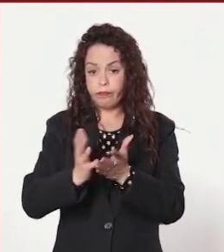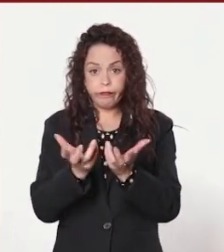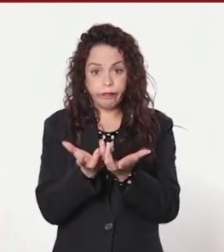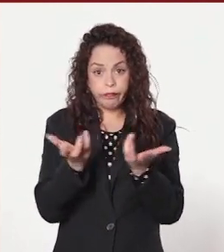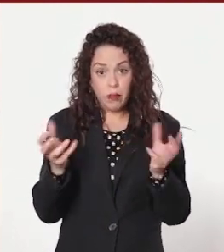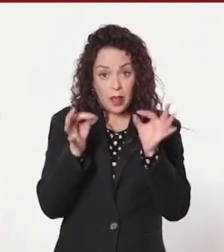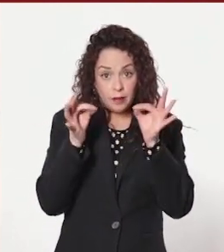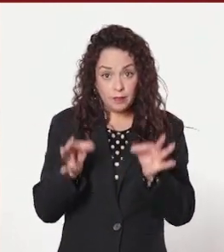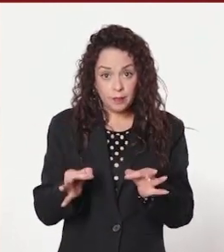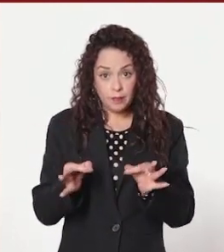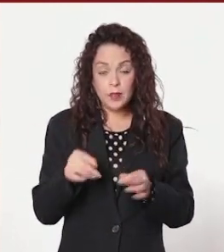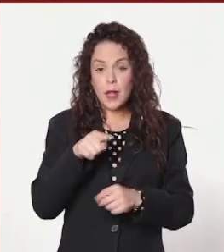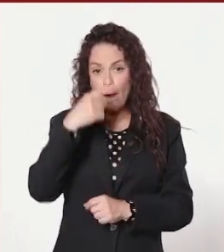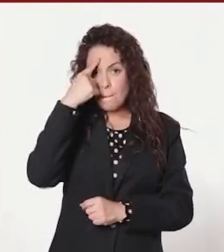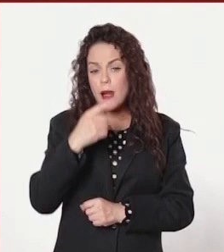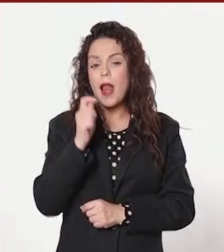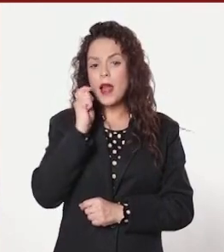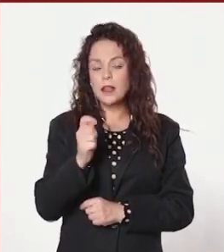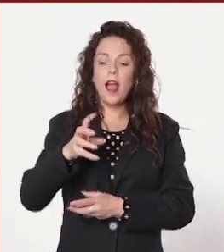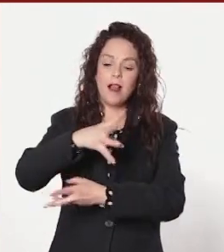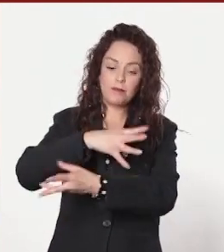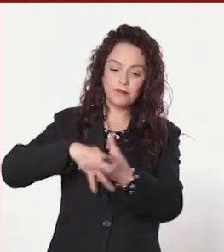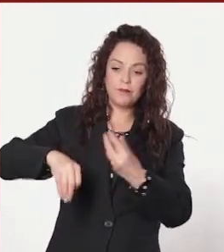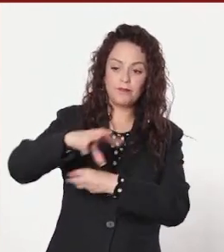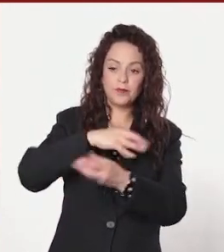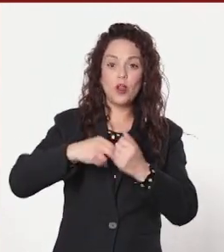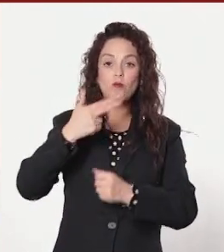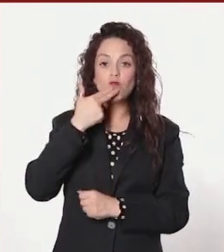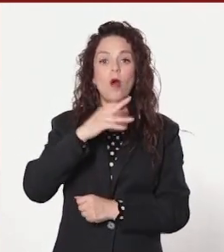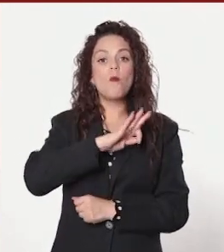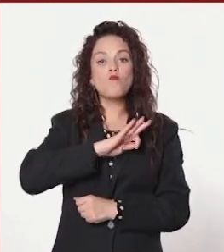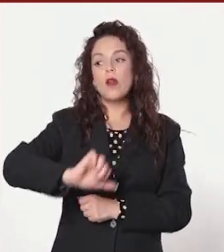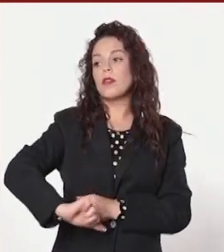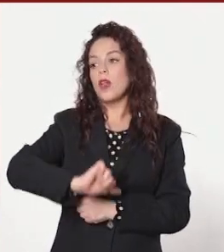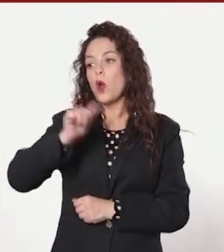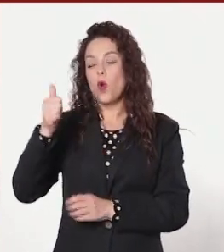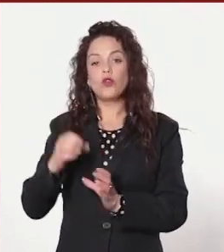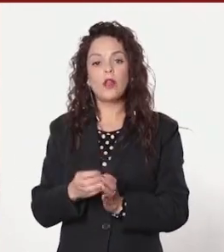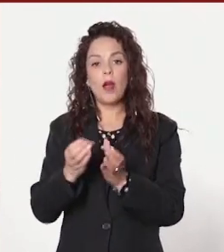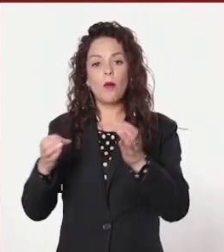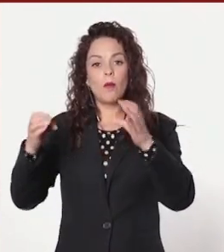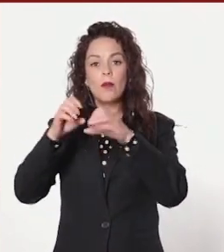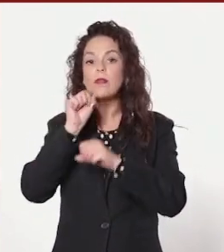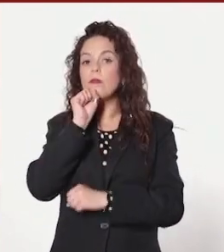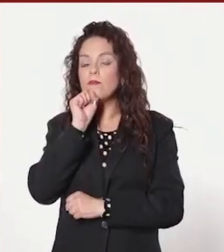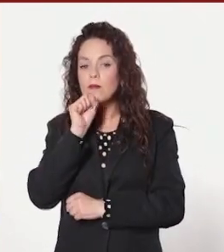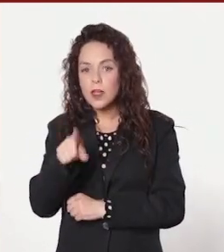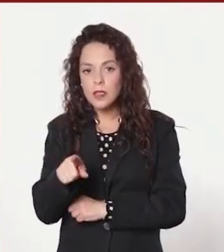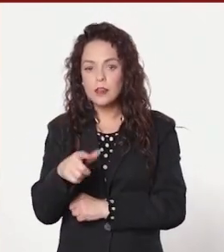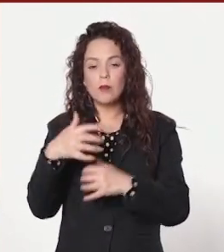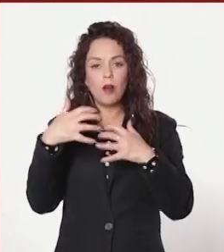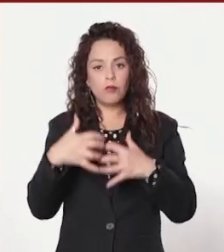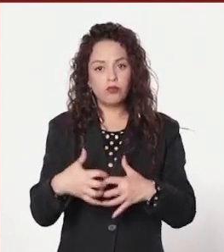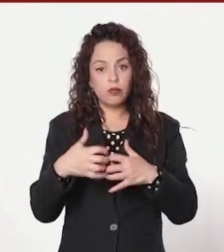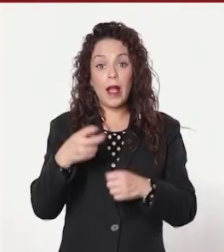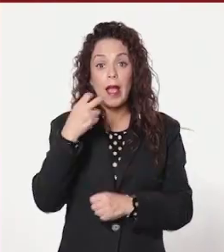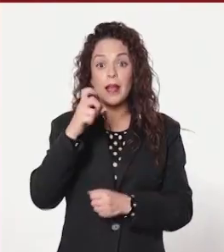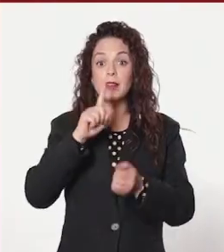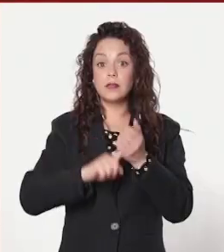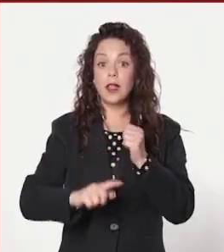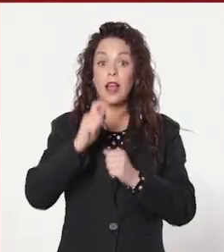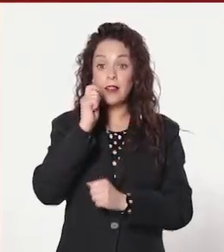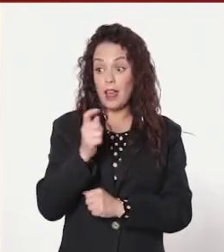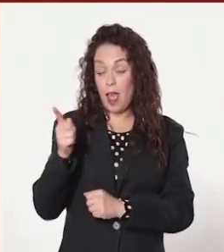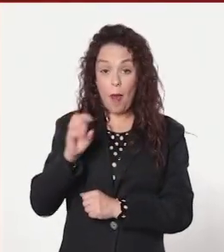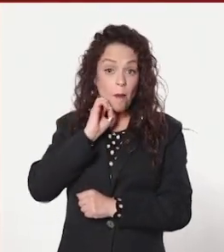es acopiada para ser reciclada, se puede convertir en otra botella de PET Y así en estos dos casos estamos eliminando el concepto de